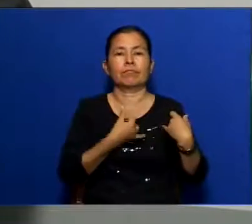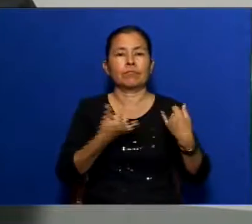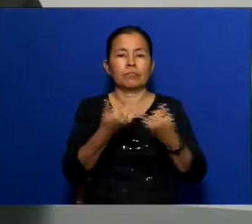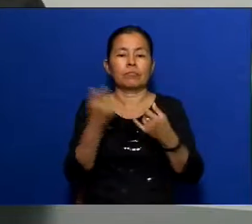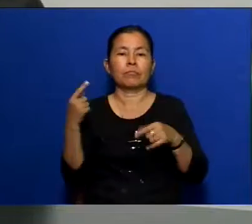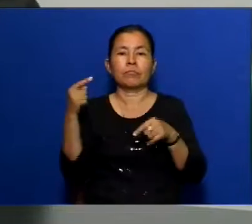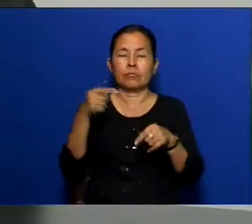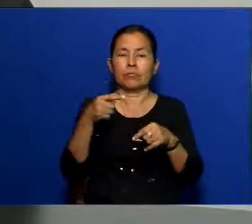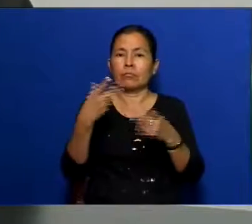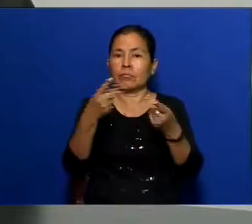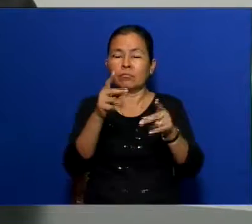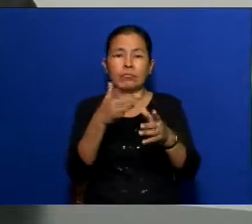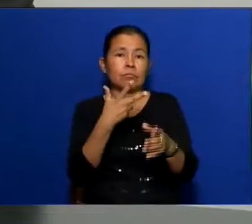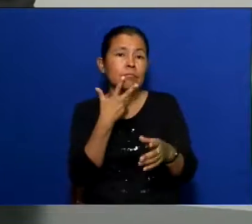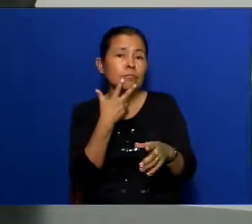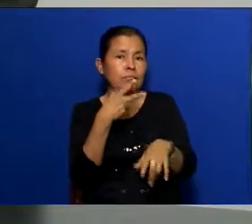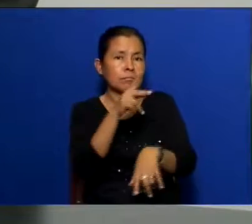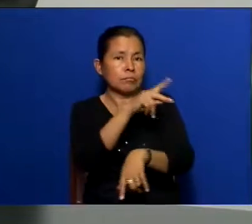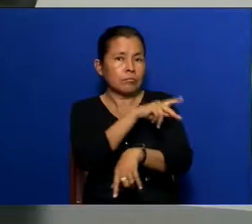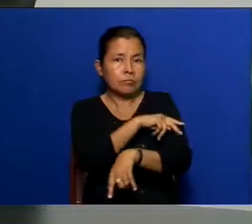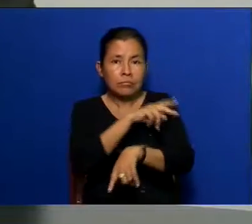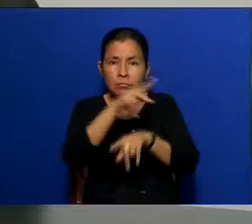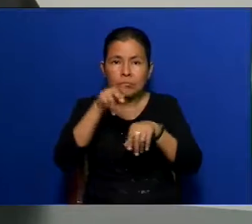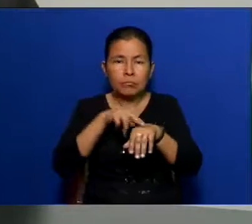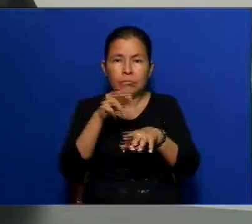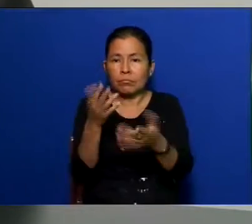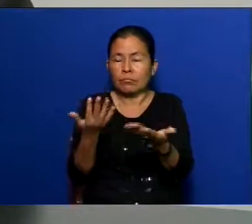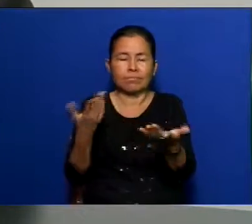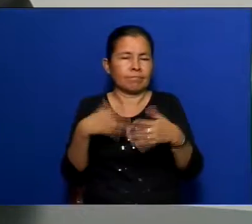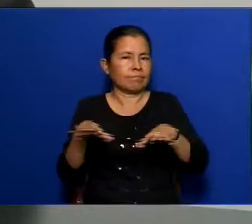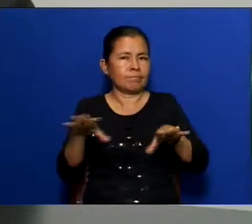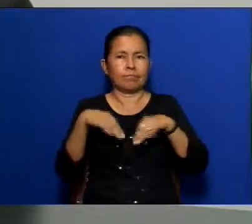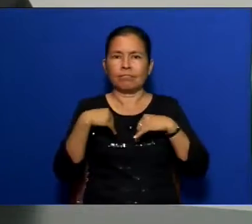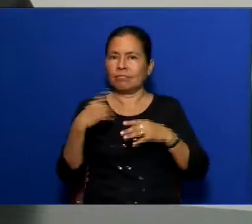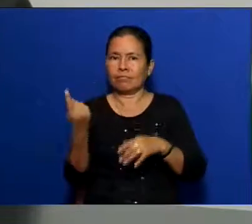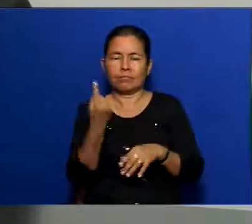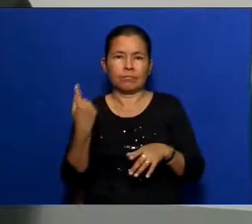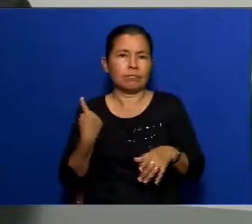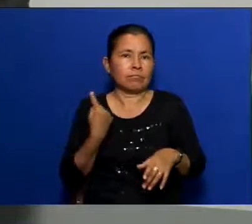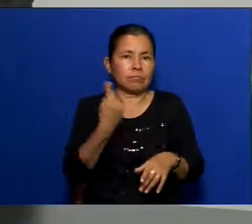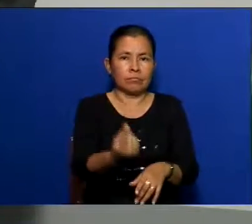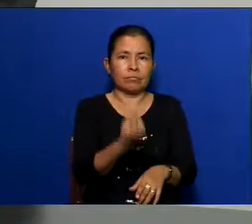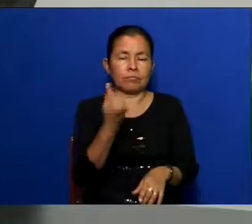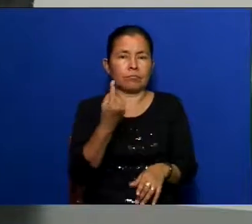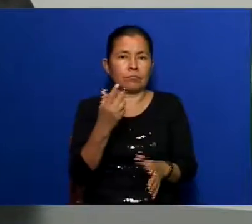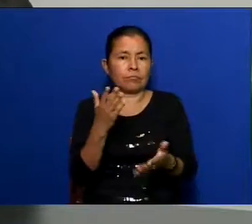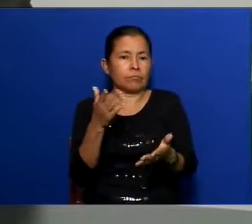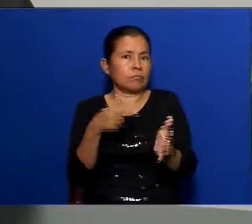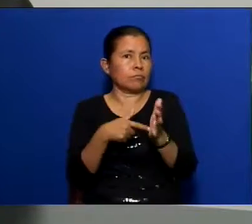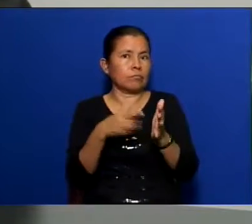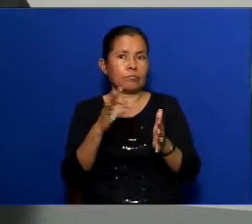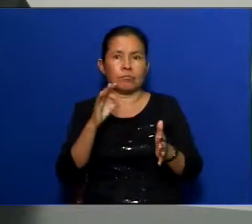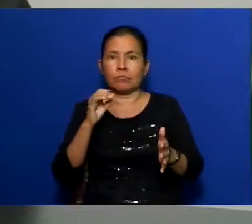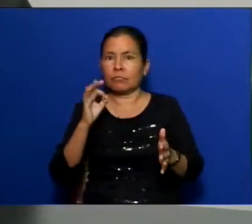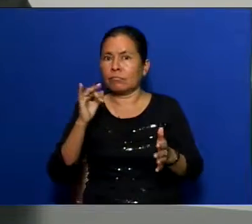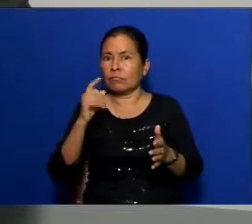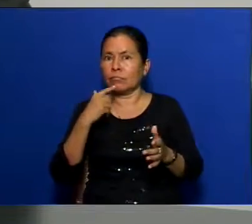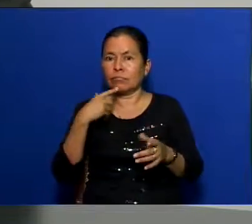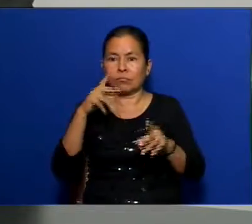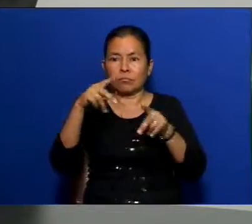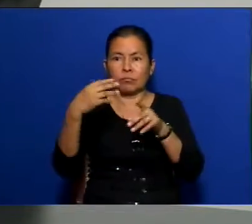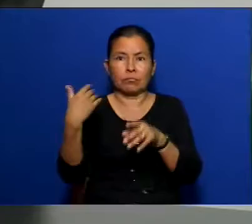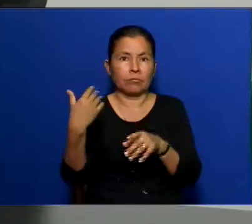de Medicina Legal no puede acudir porque nosotros no actuamos de oficio, ni tampoco actuamos a solicitud de